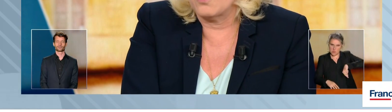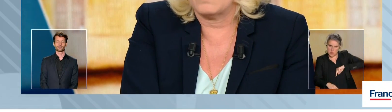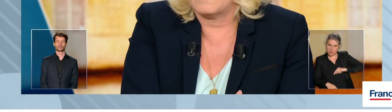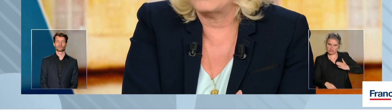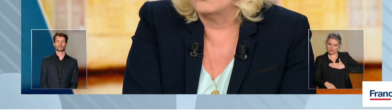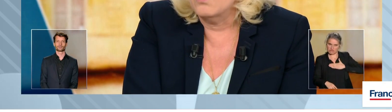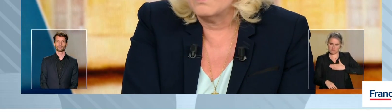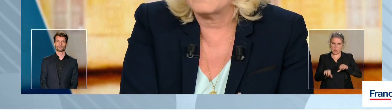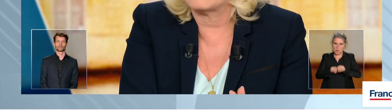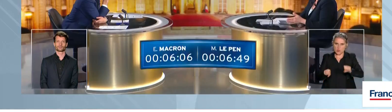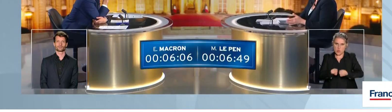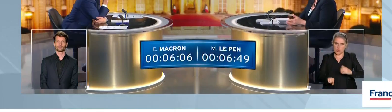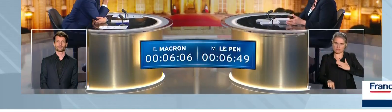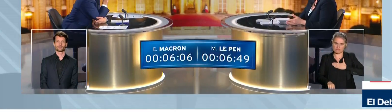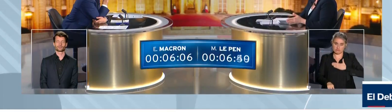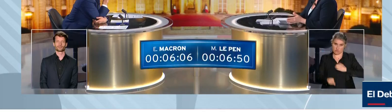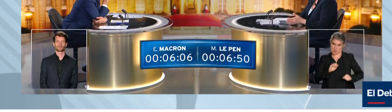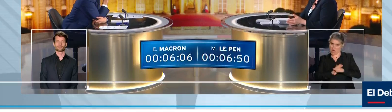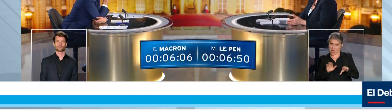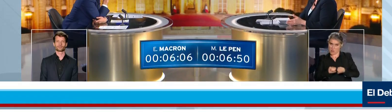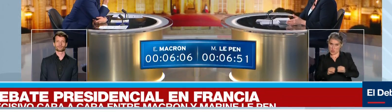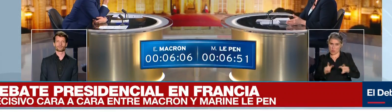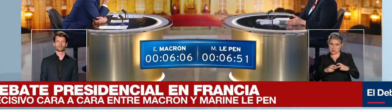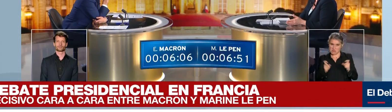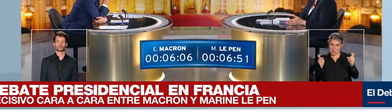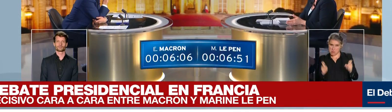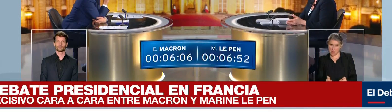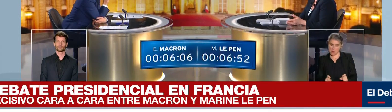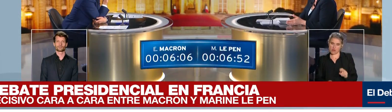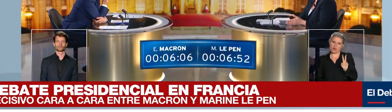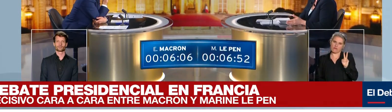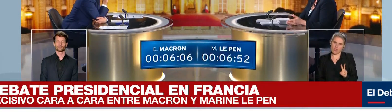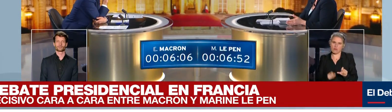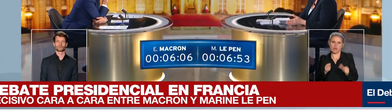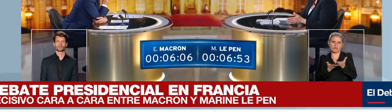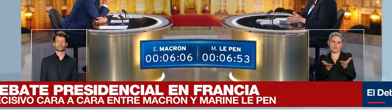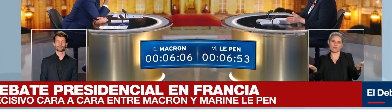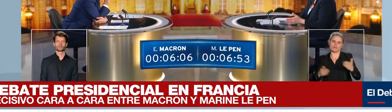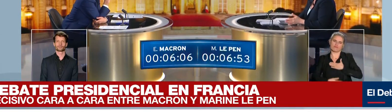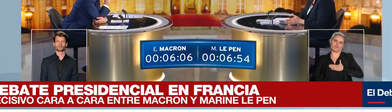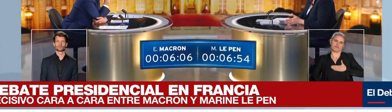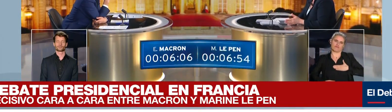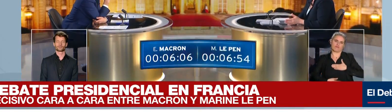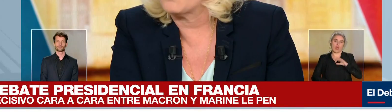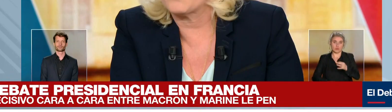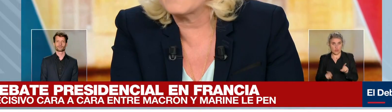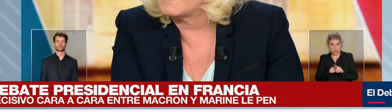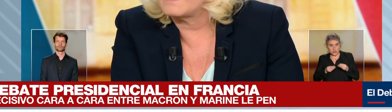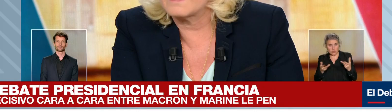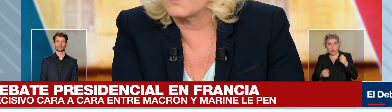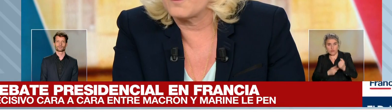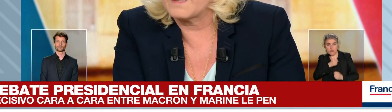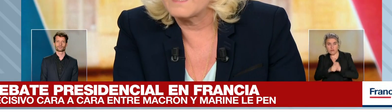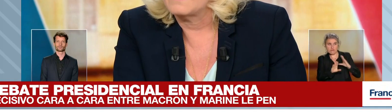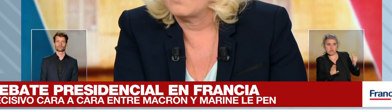se ha fijado con respecto a nuestros precios de producción, que eran muy bajos y que fueron muy buenos para los